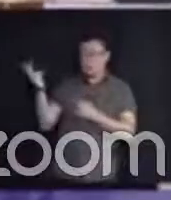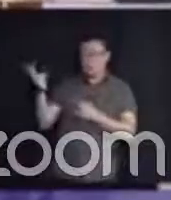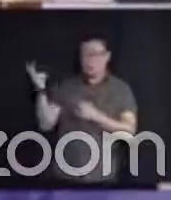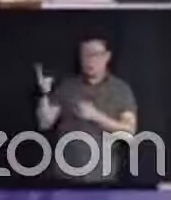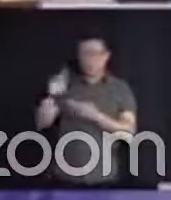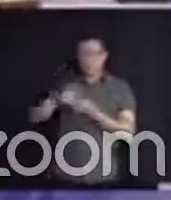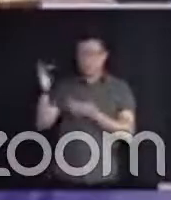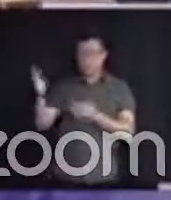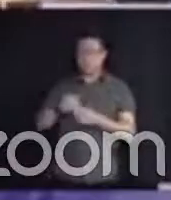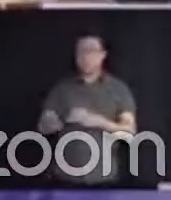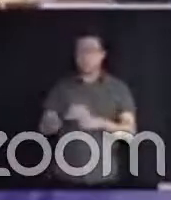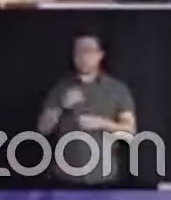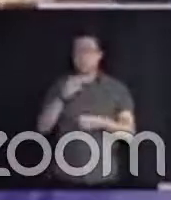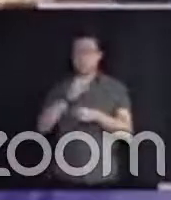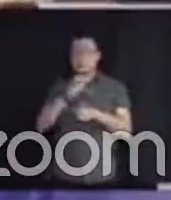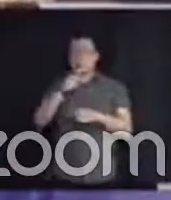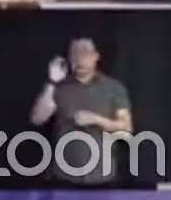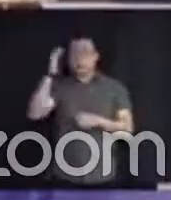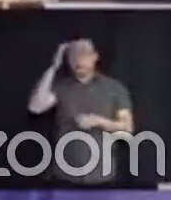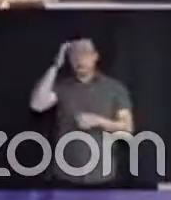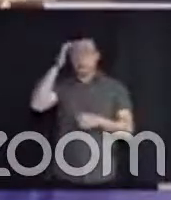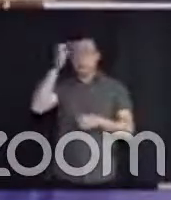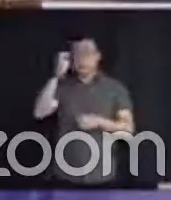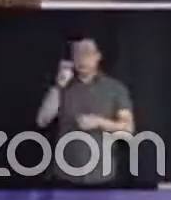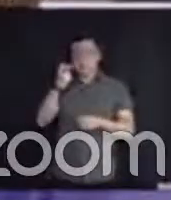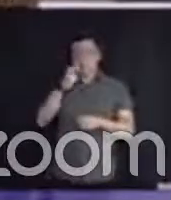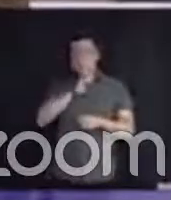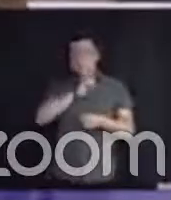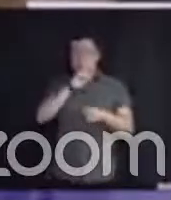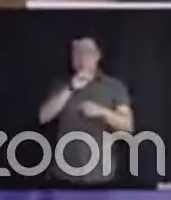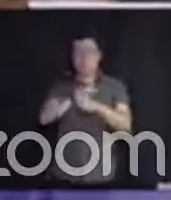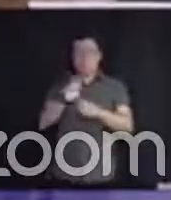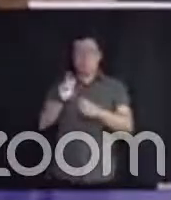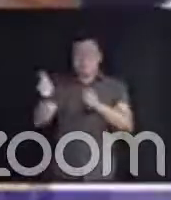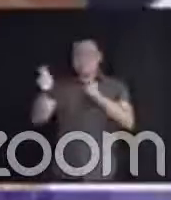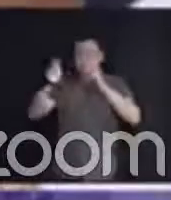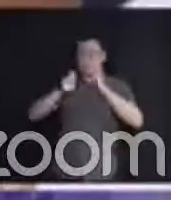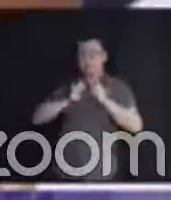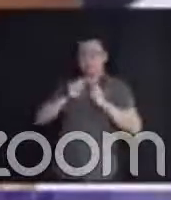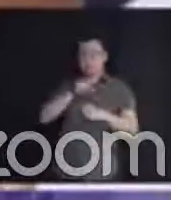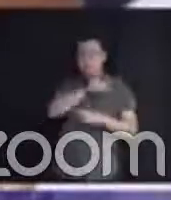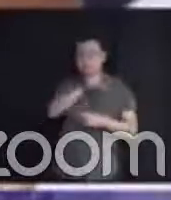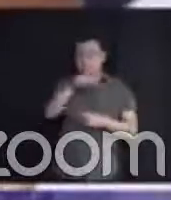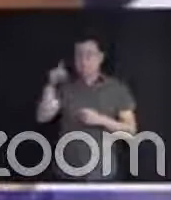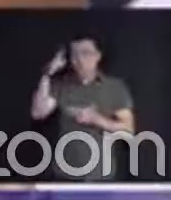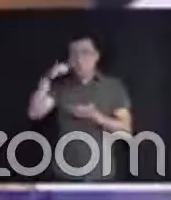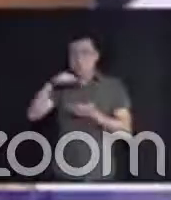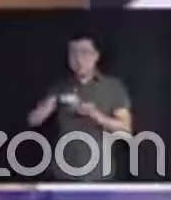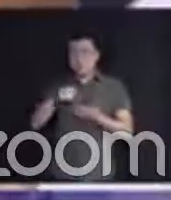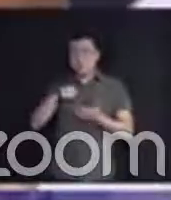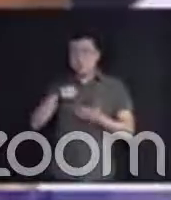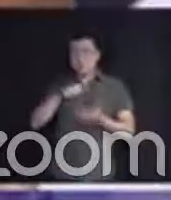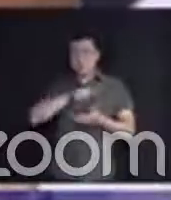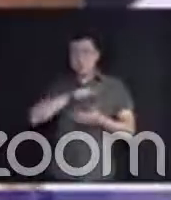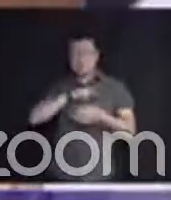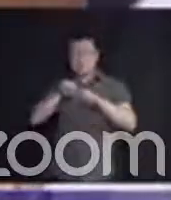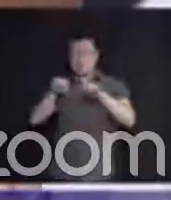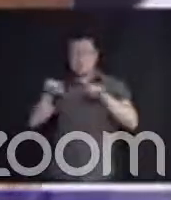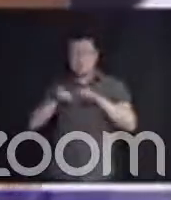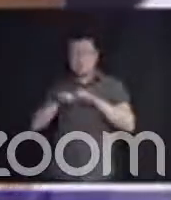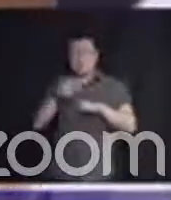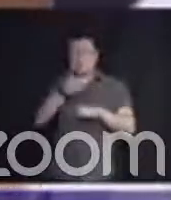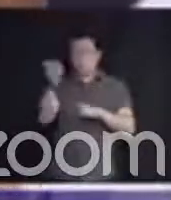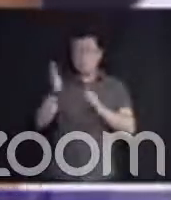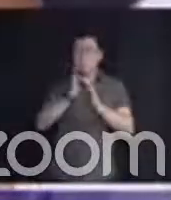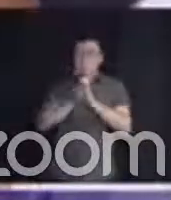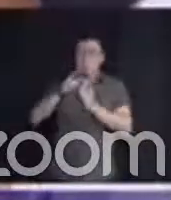quiero agradecer, este agradecimiento es muy especial, a todos los que han creído en mí, que vienen por ahí algunos del